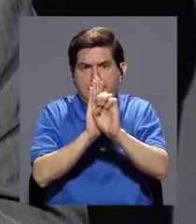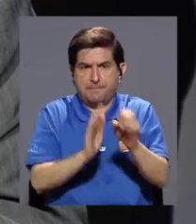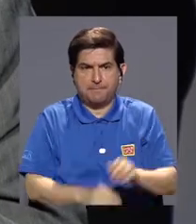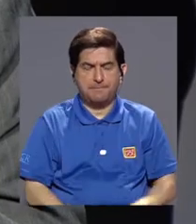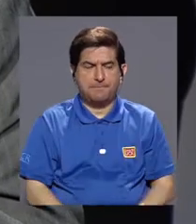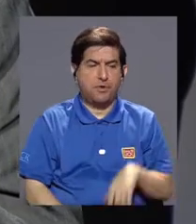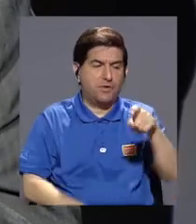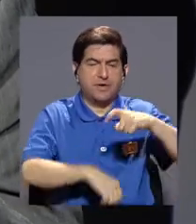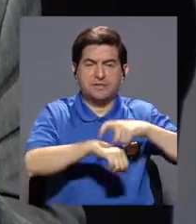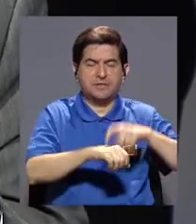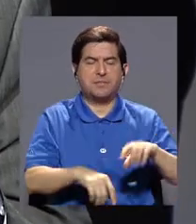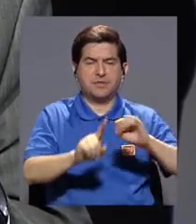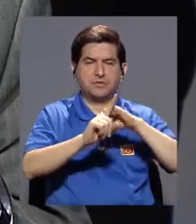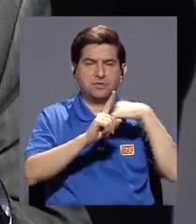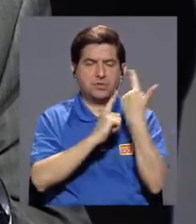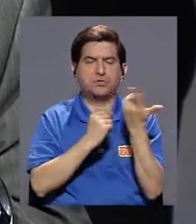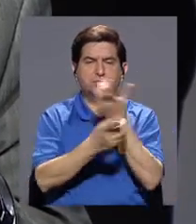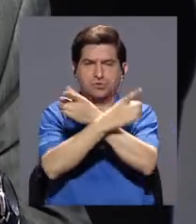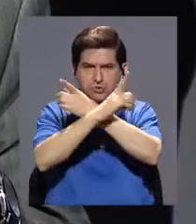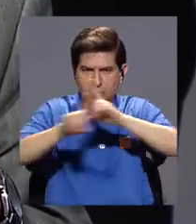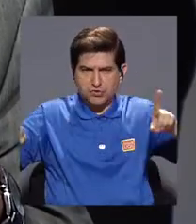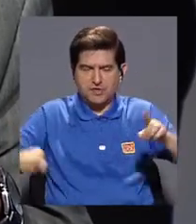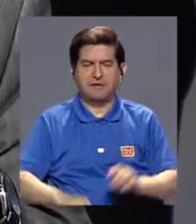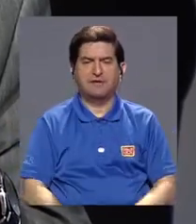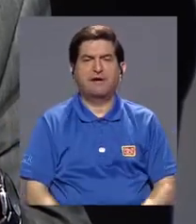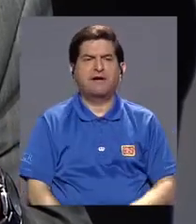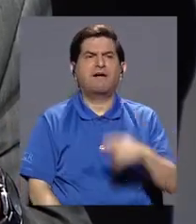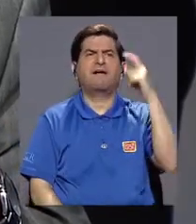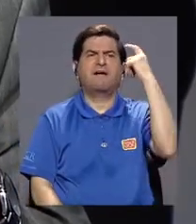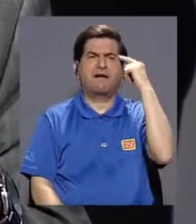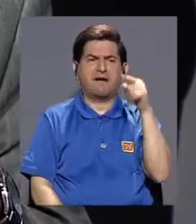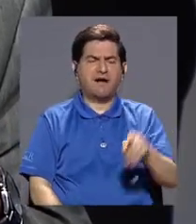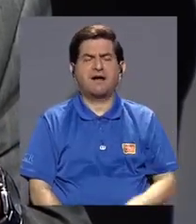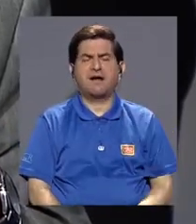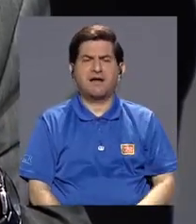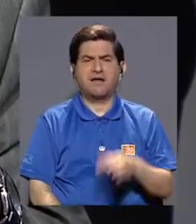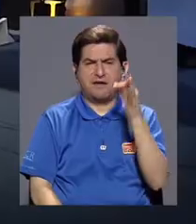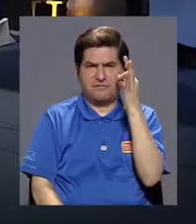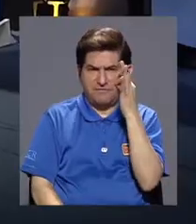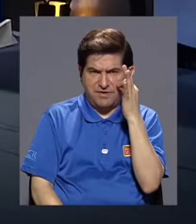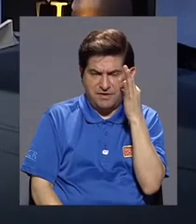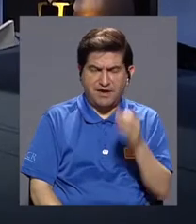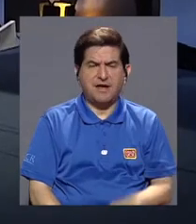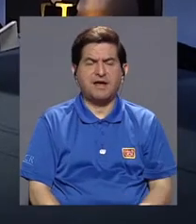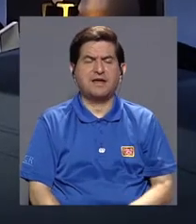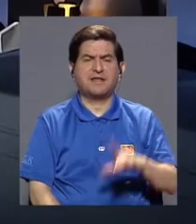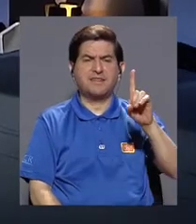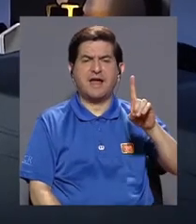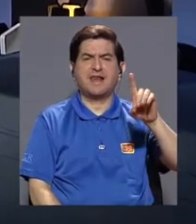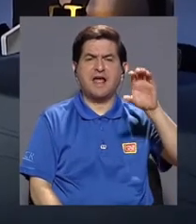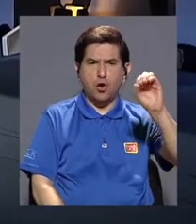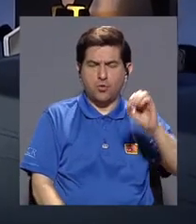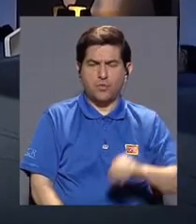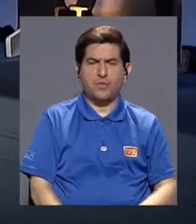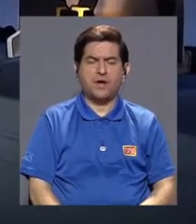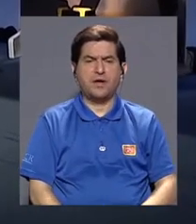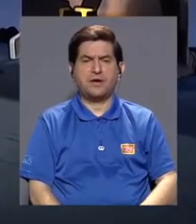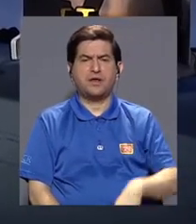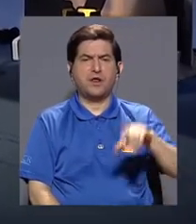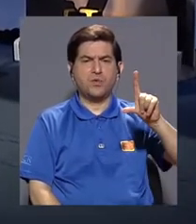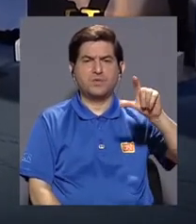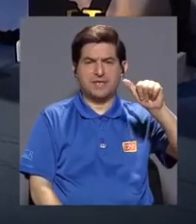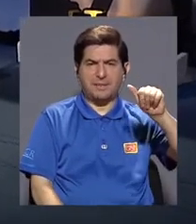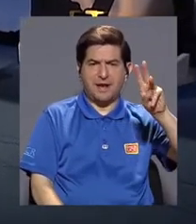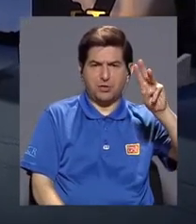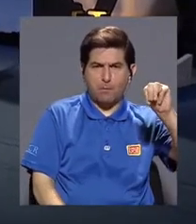que era la socialdemocracia, entonces pensamos que ahí estaba José Figueres Ferrer, Daniel Oduber Quirós, Luis Alberto